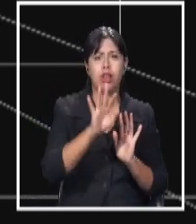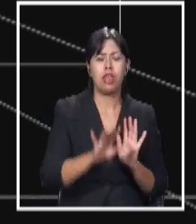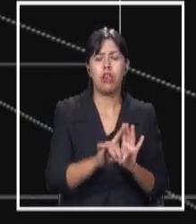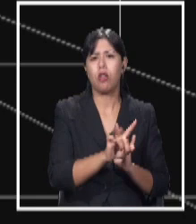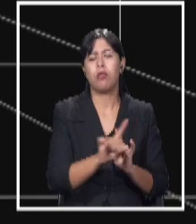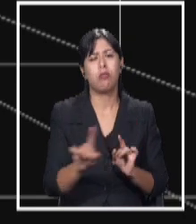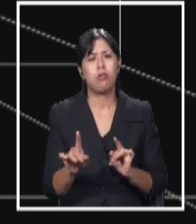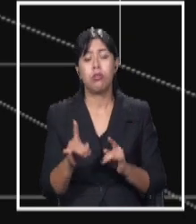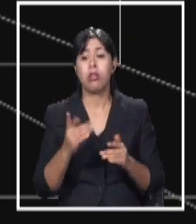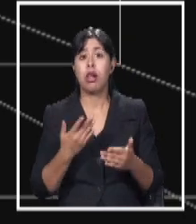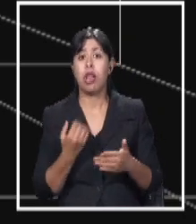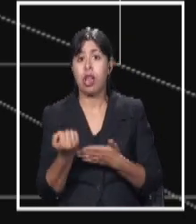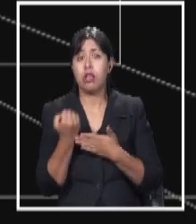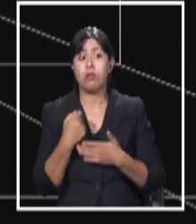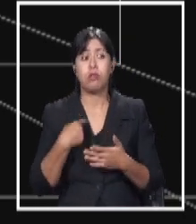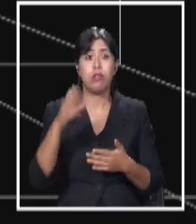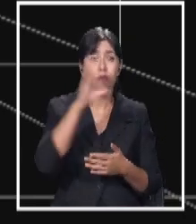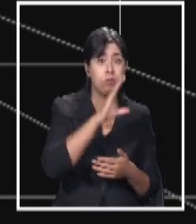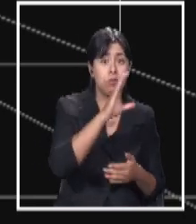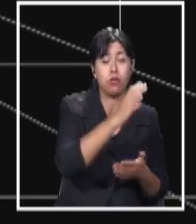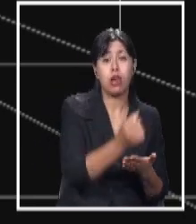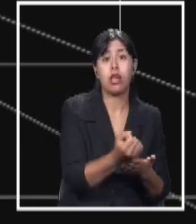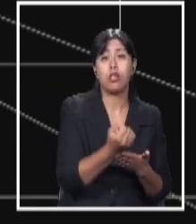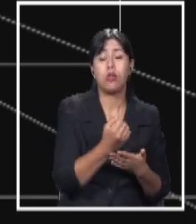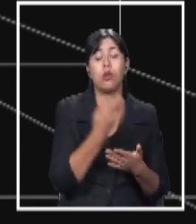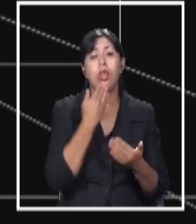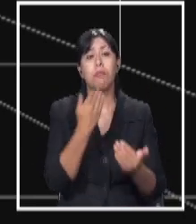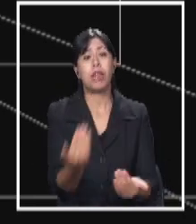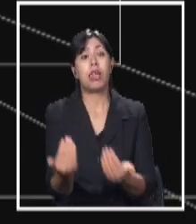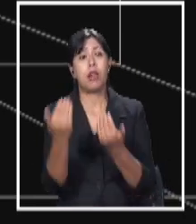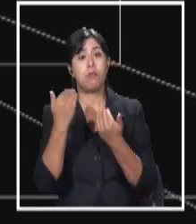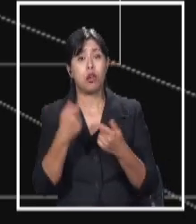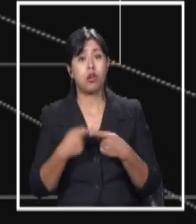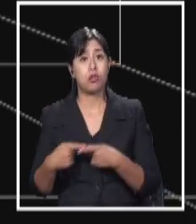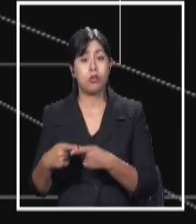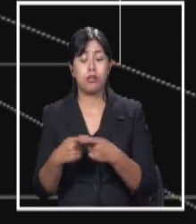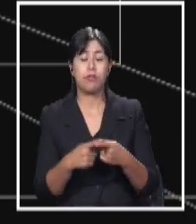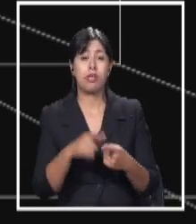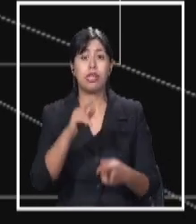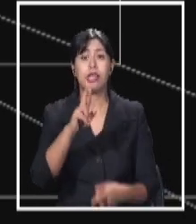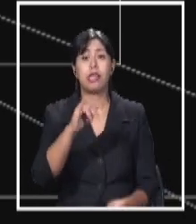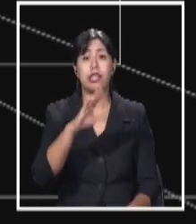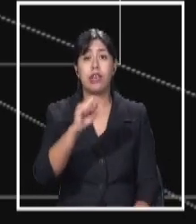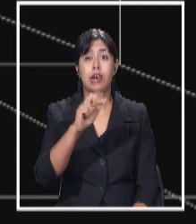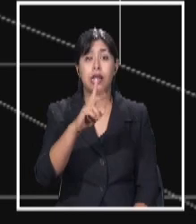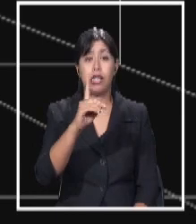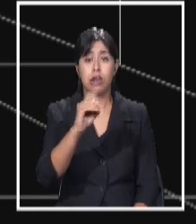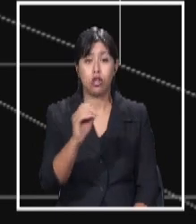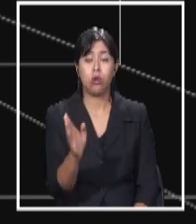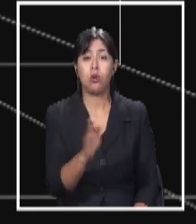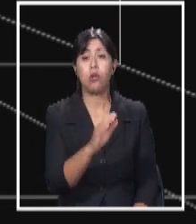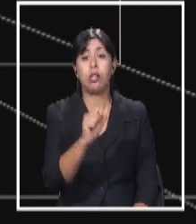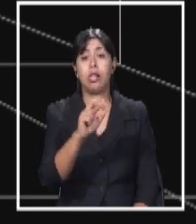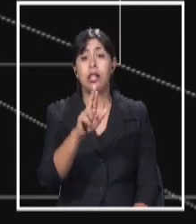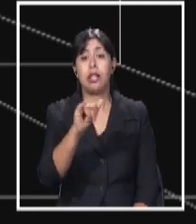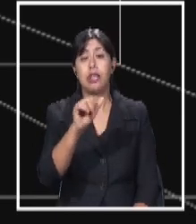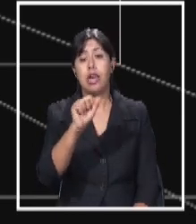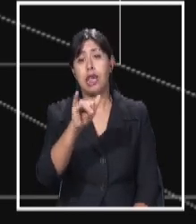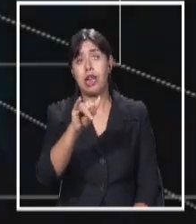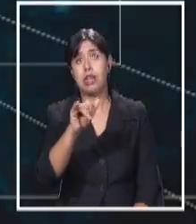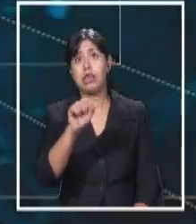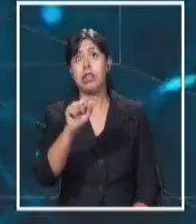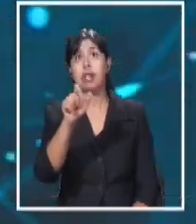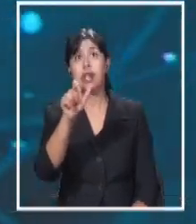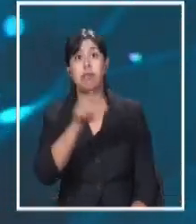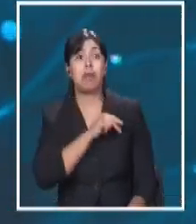a producir conductas de búsqueda de ayuda, utilizar apoyos sociales. Ricardo Araya, Premio Nacional de Ciencias